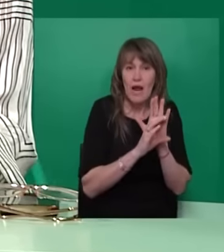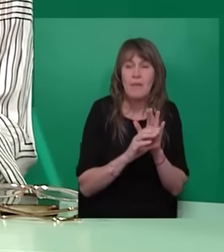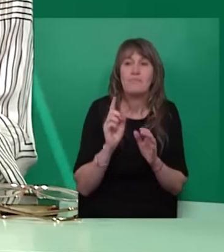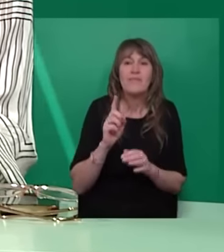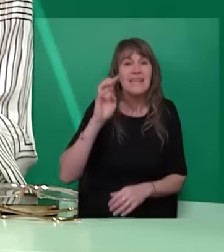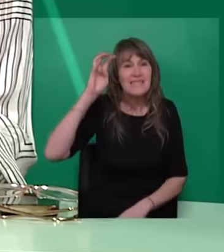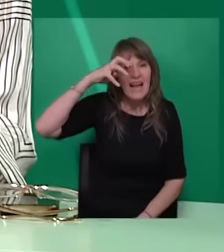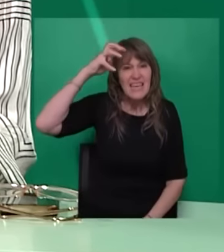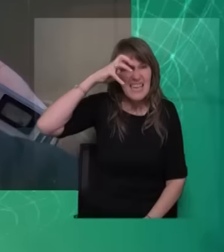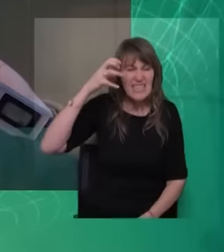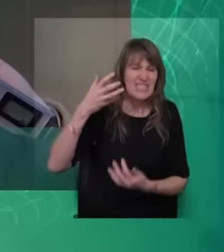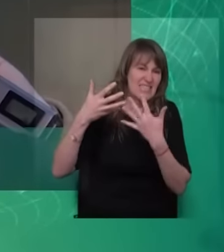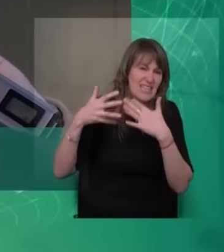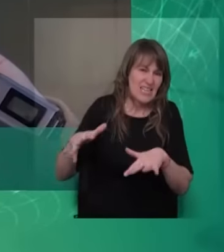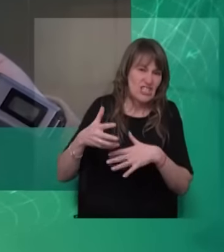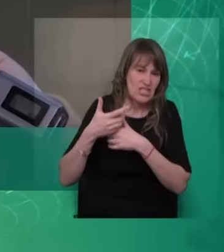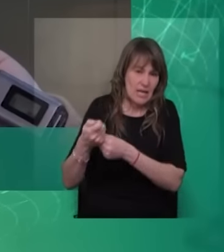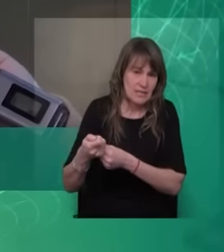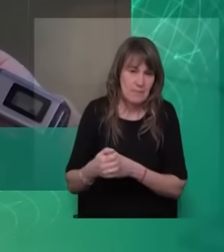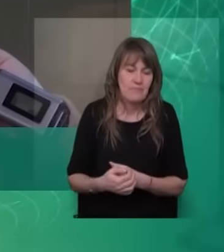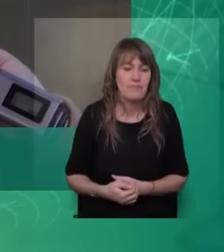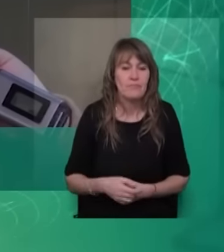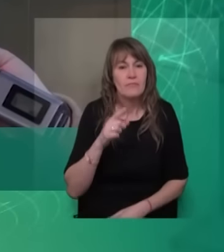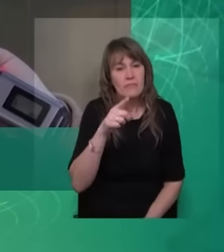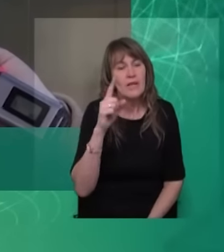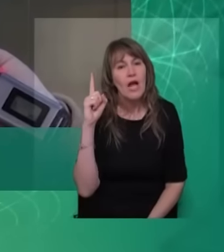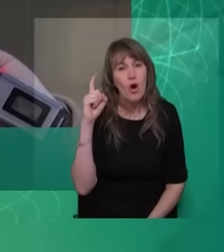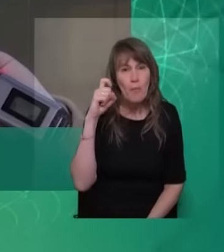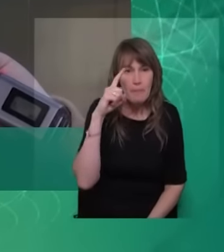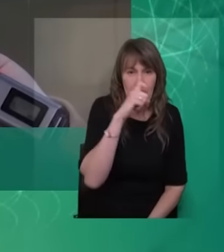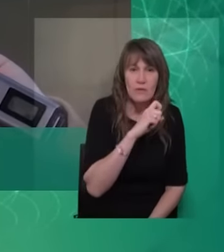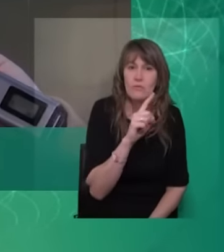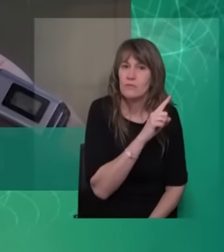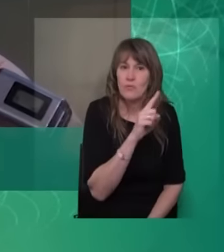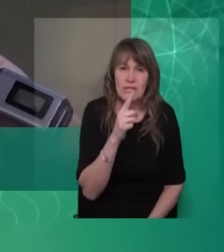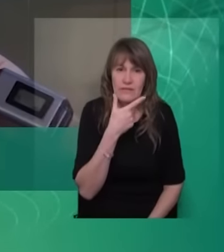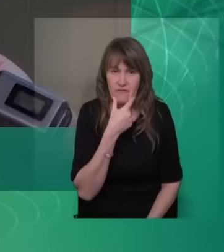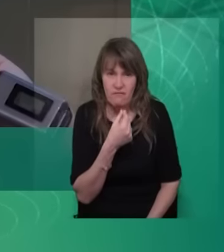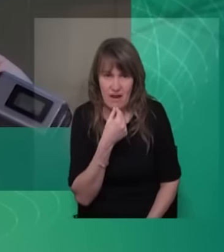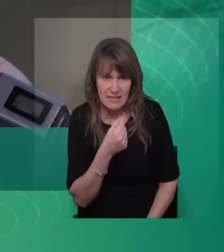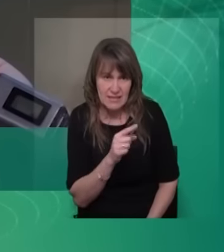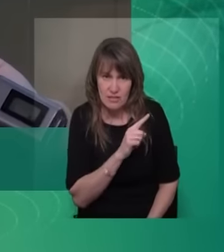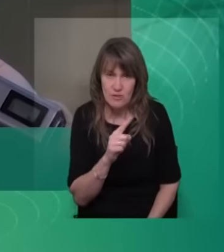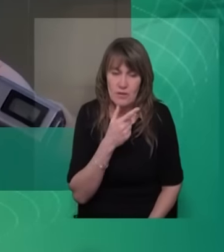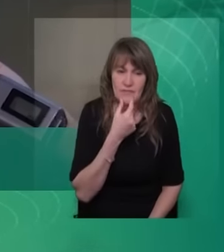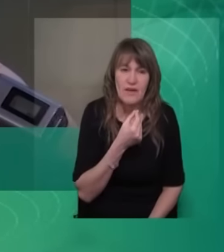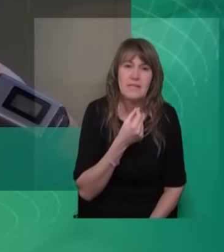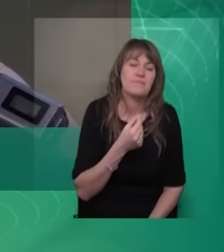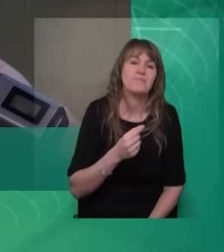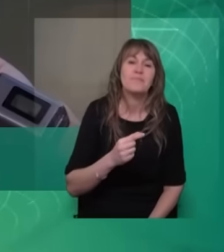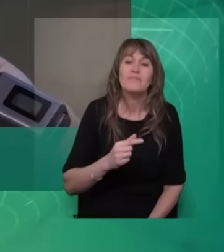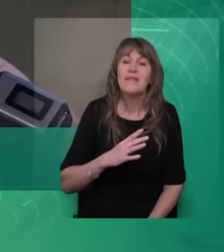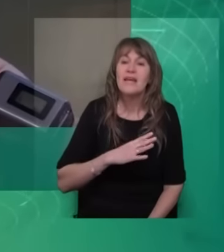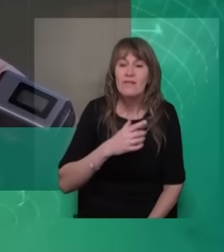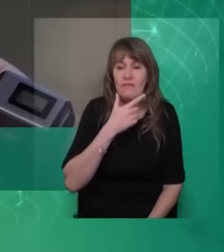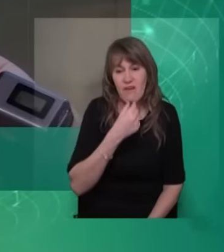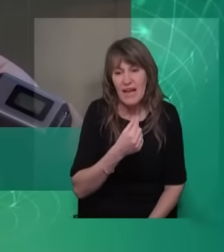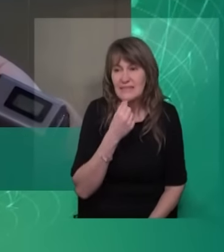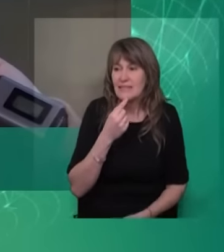María sanguinetti complejos no son sencillos no son fáciles también es muy fácil hacer